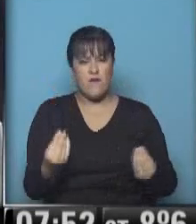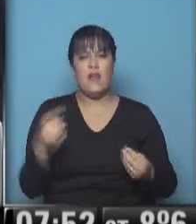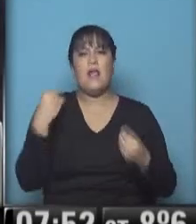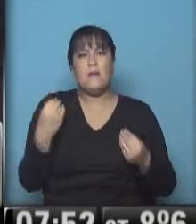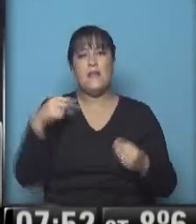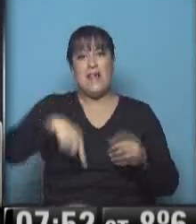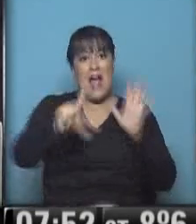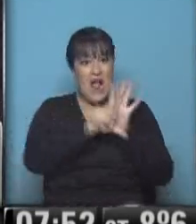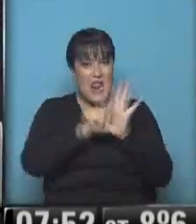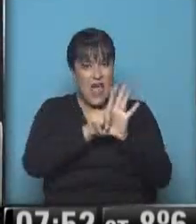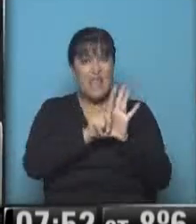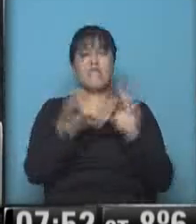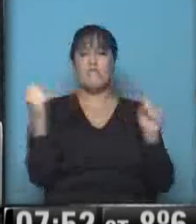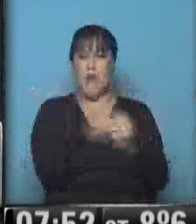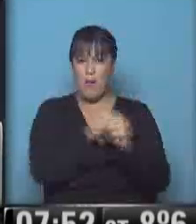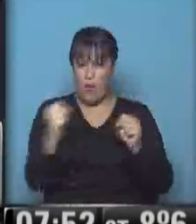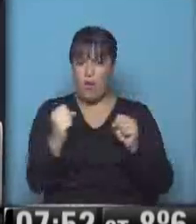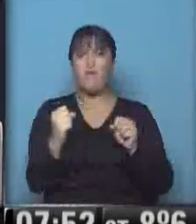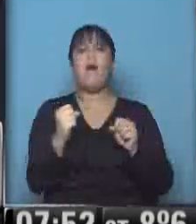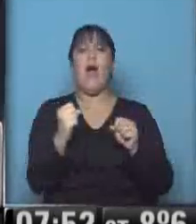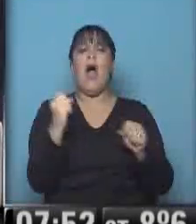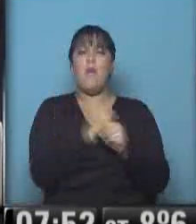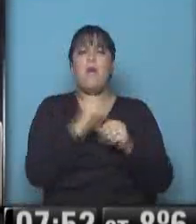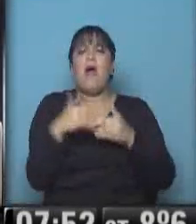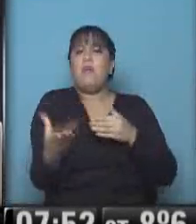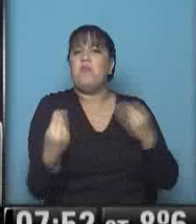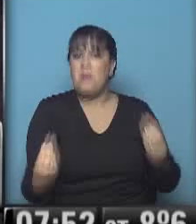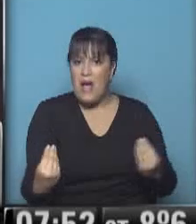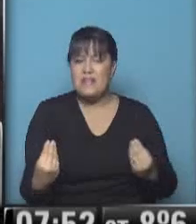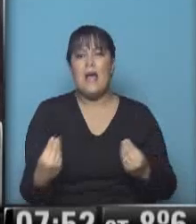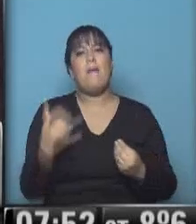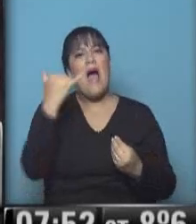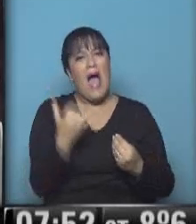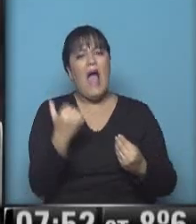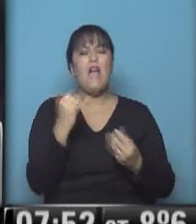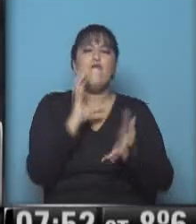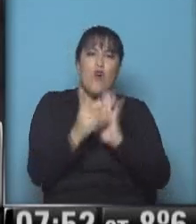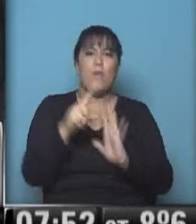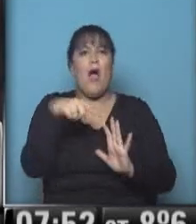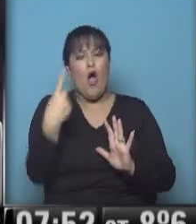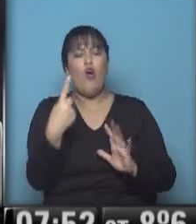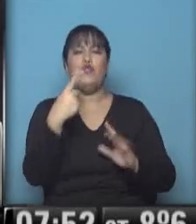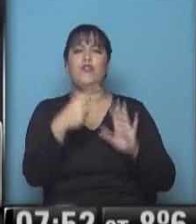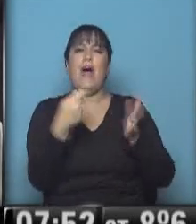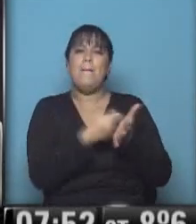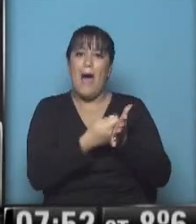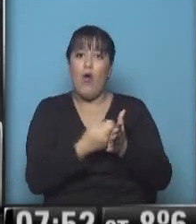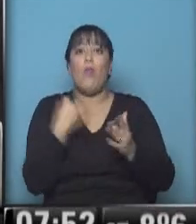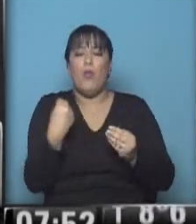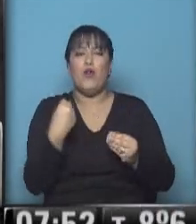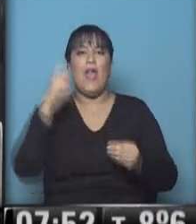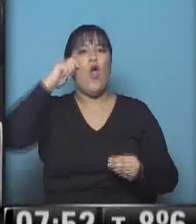partir de esta ley para qué el gobierno hizo votar esta ley para tener un instrumento más de pago ante la imposibilidad que le